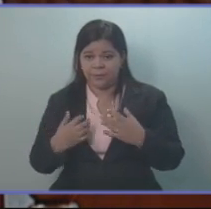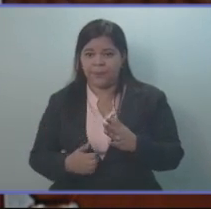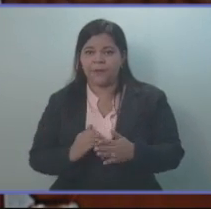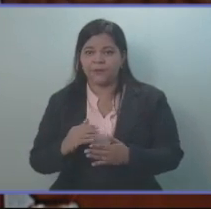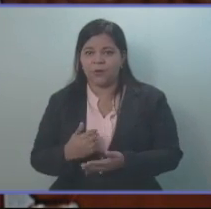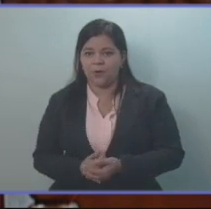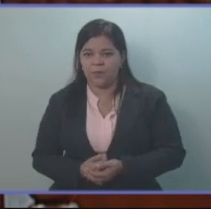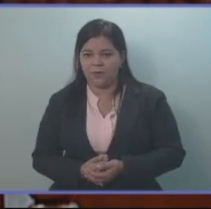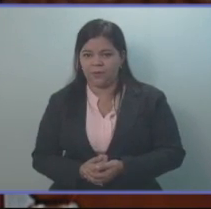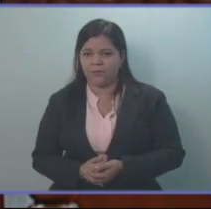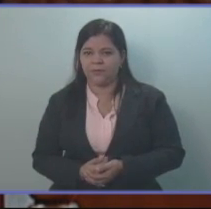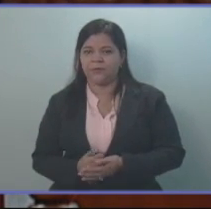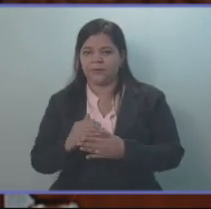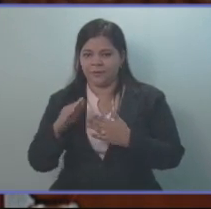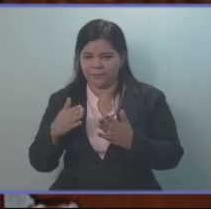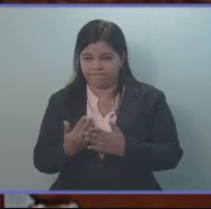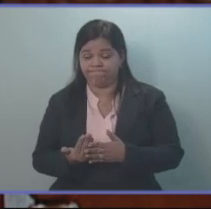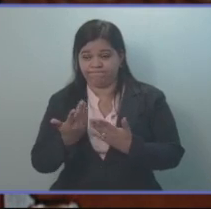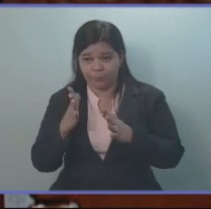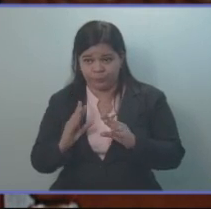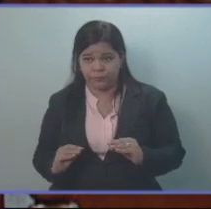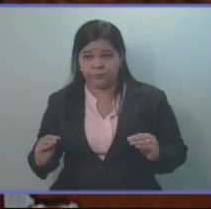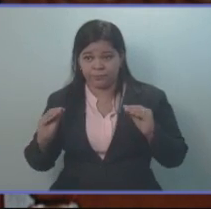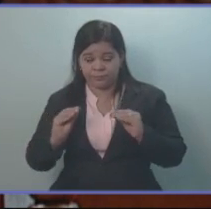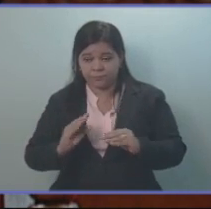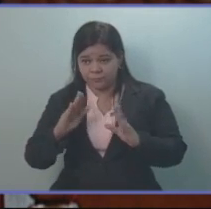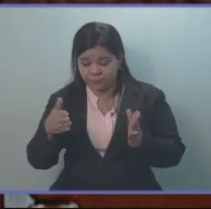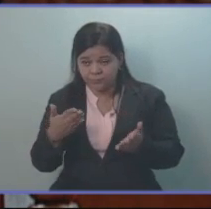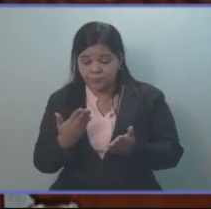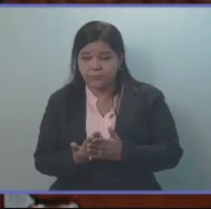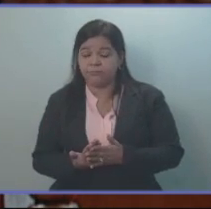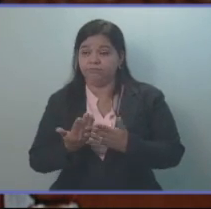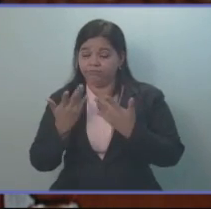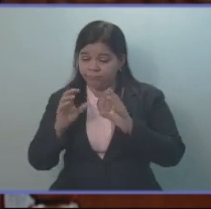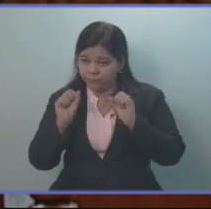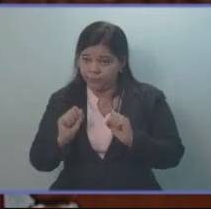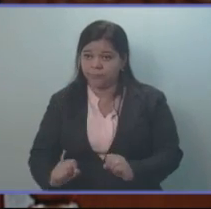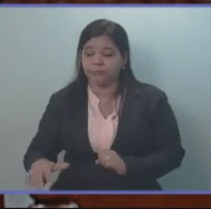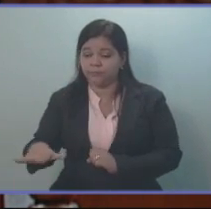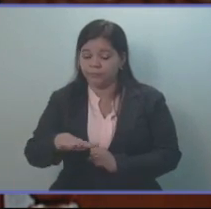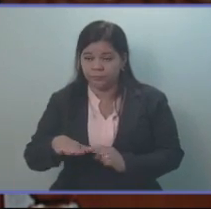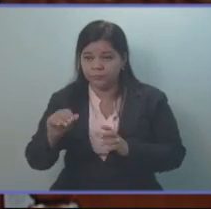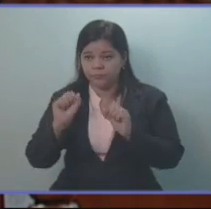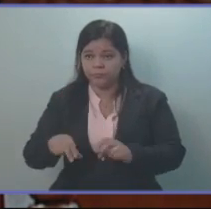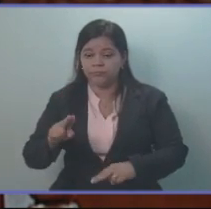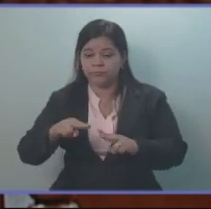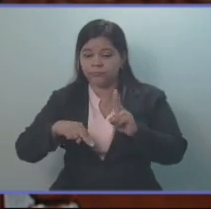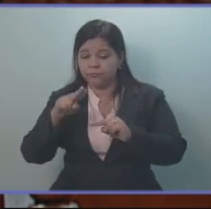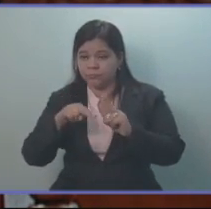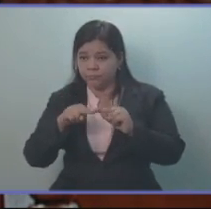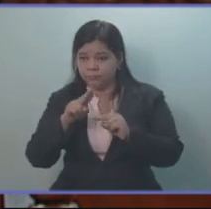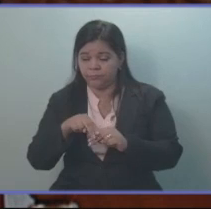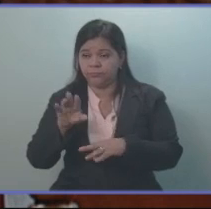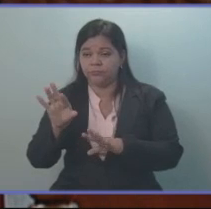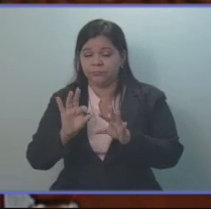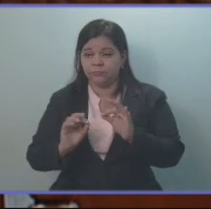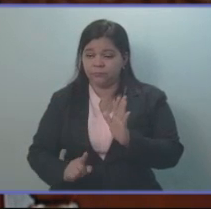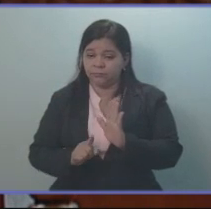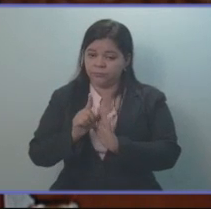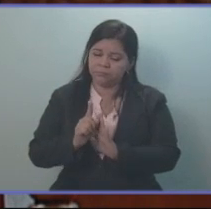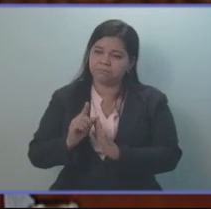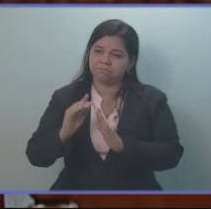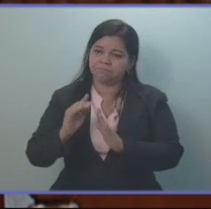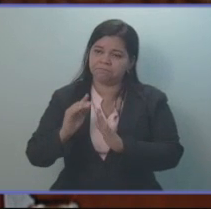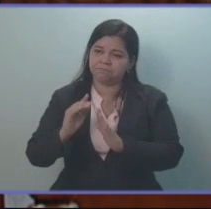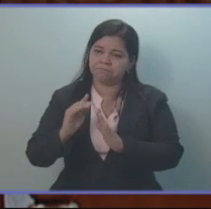de proporcionar a sus asociados viviendas, adquiriendo suelos para construir, reconstruir en altura o vivienda